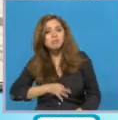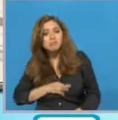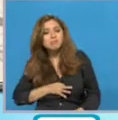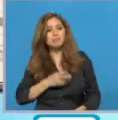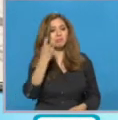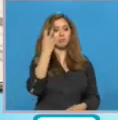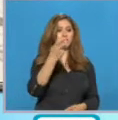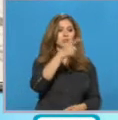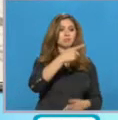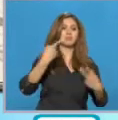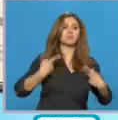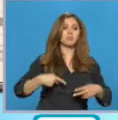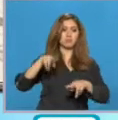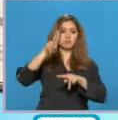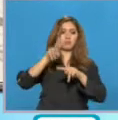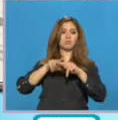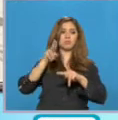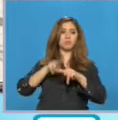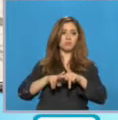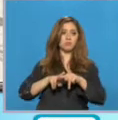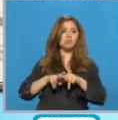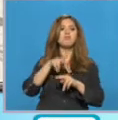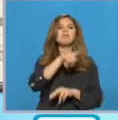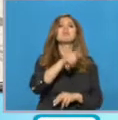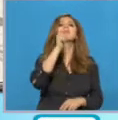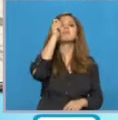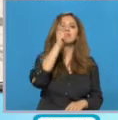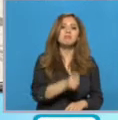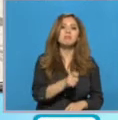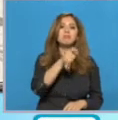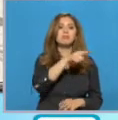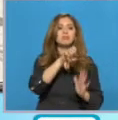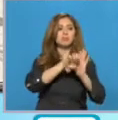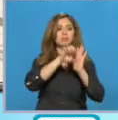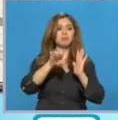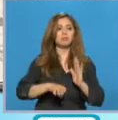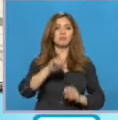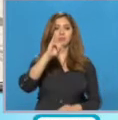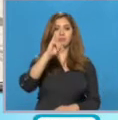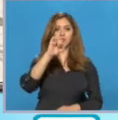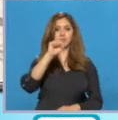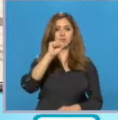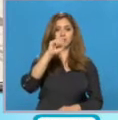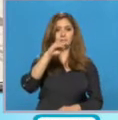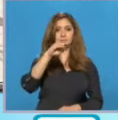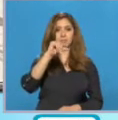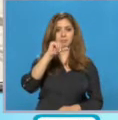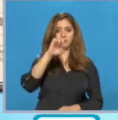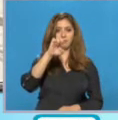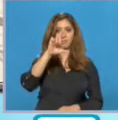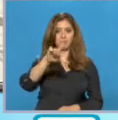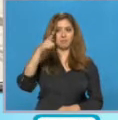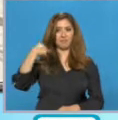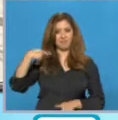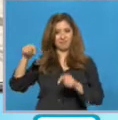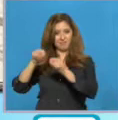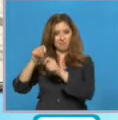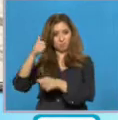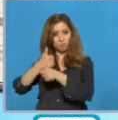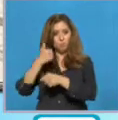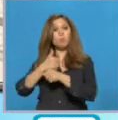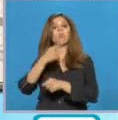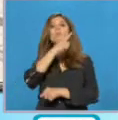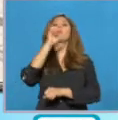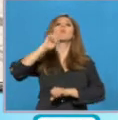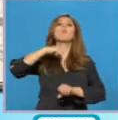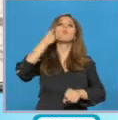mira, ahí está un paciente sentadito. Aquí la cosa es que, por ejemplo, Ismael Casasola, un tío abuelo mío, tuvo la oportunidad de entrar y